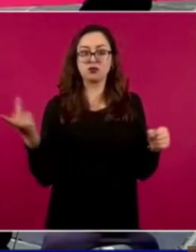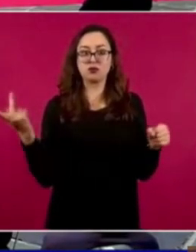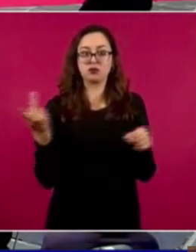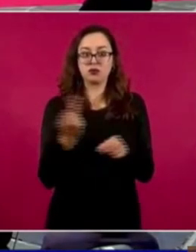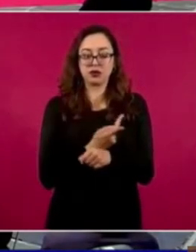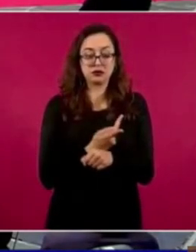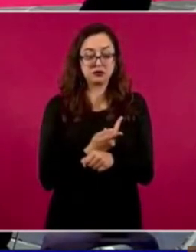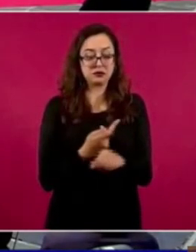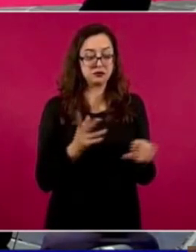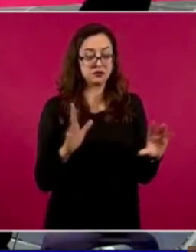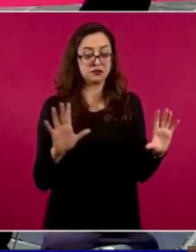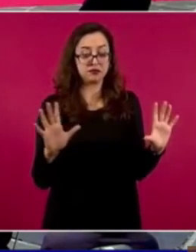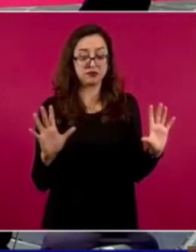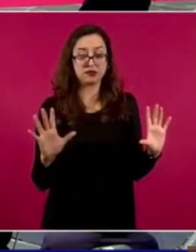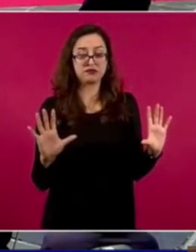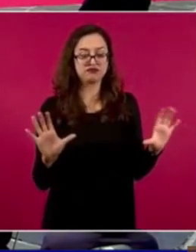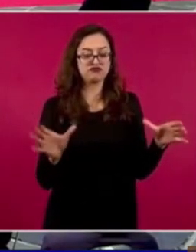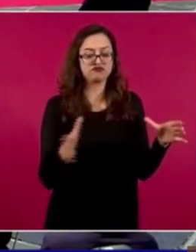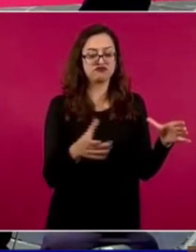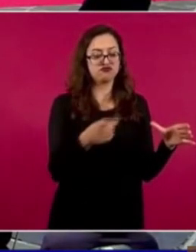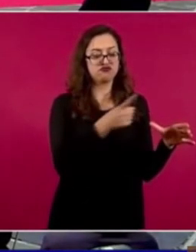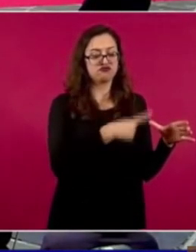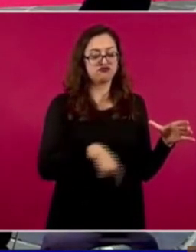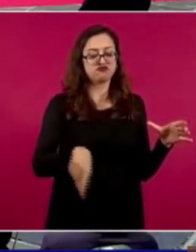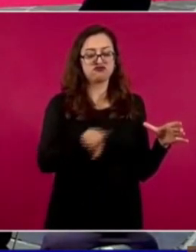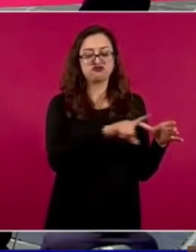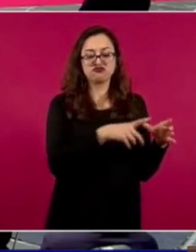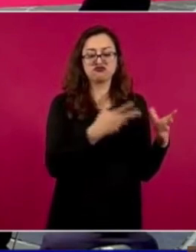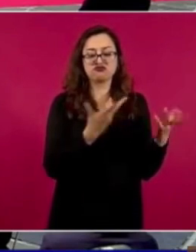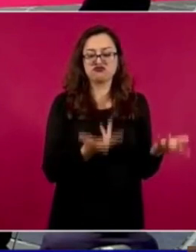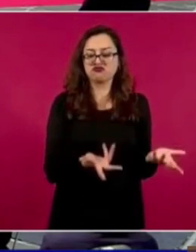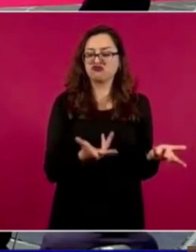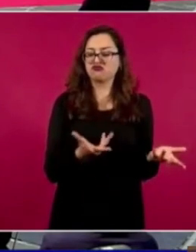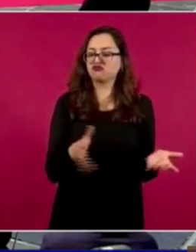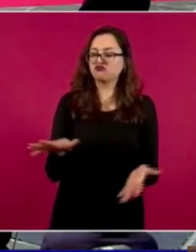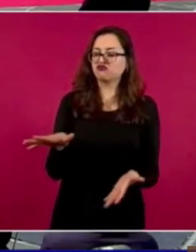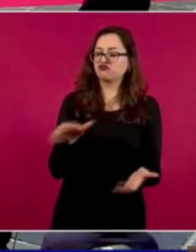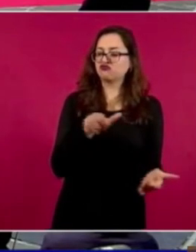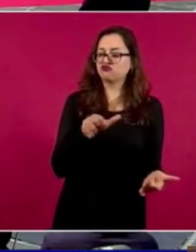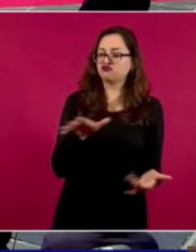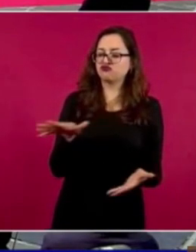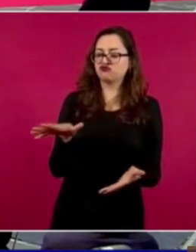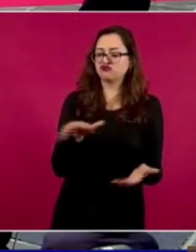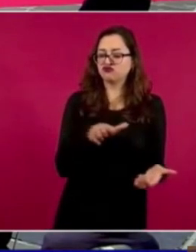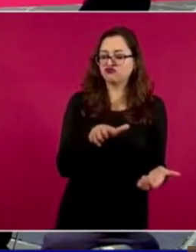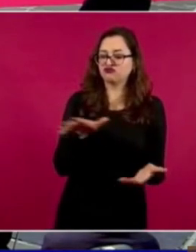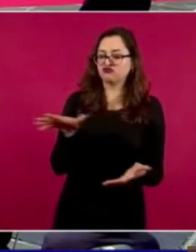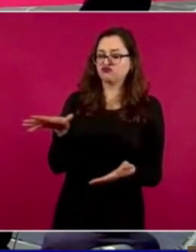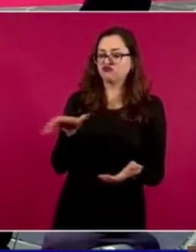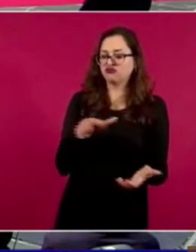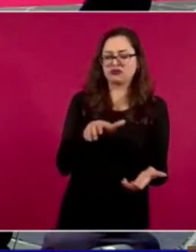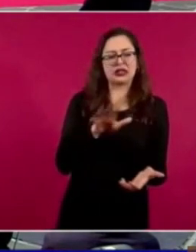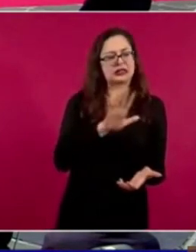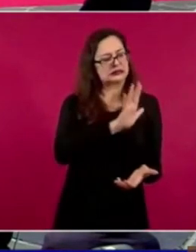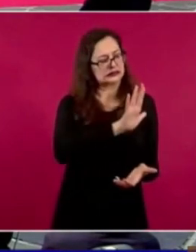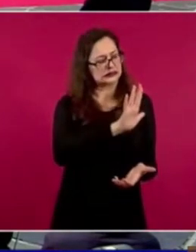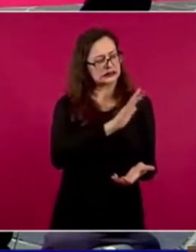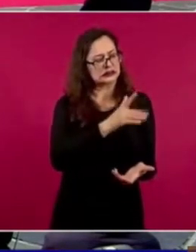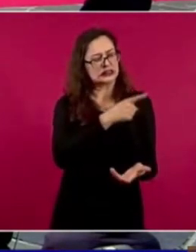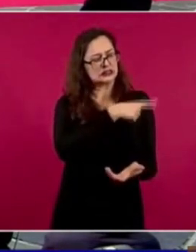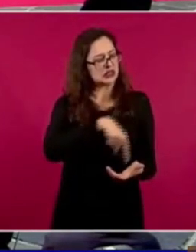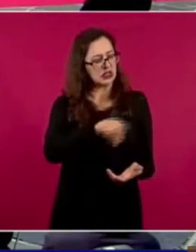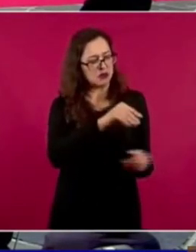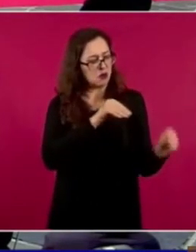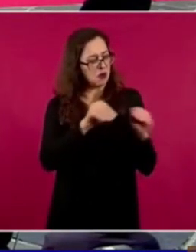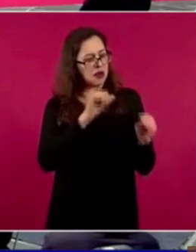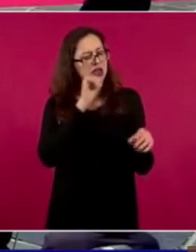parias que hoy vegetan en el hambre y la desnudez coman menos mal,